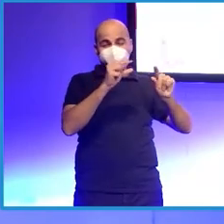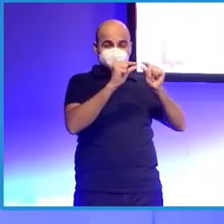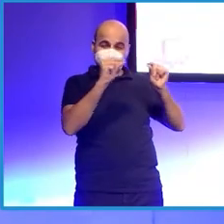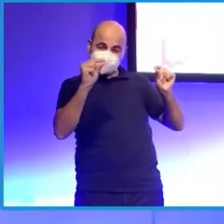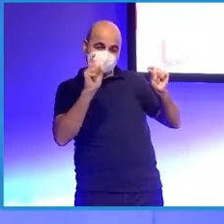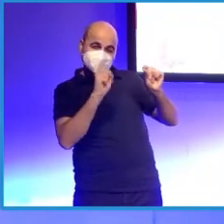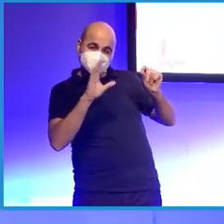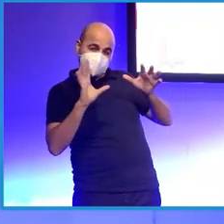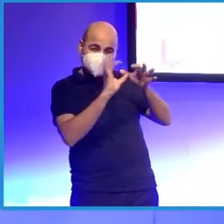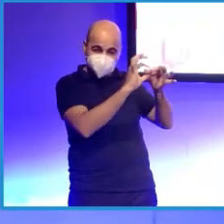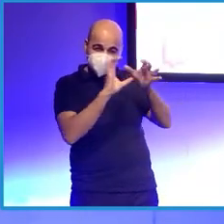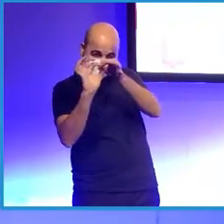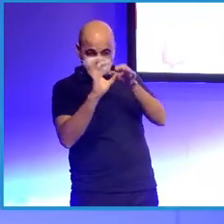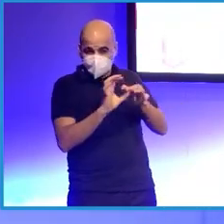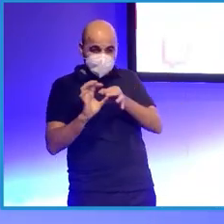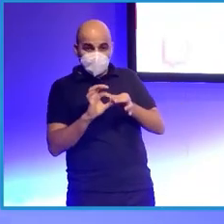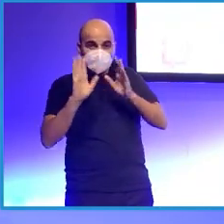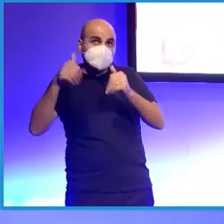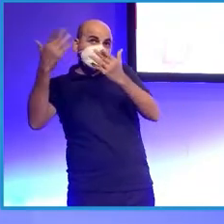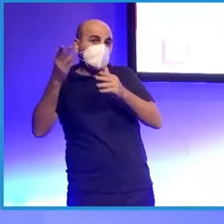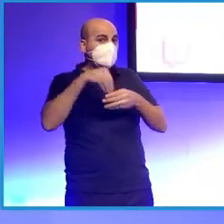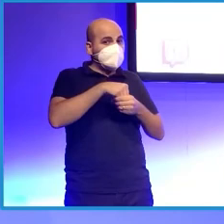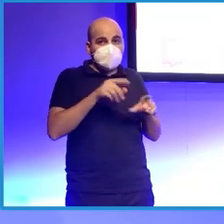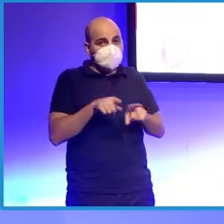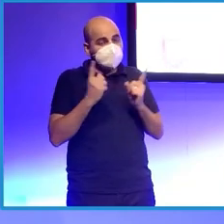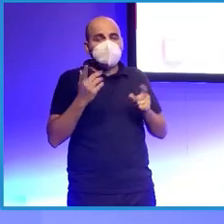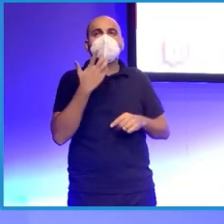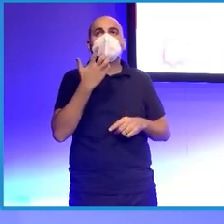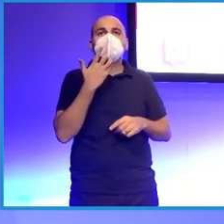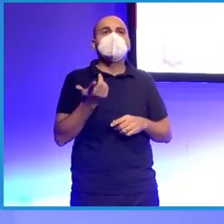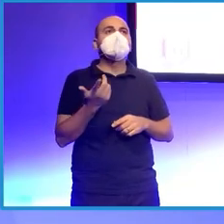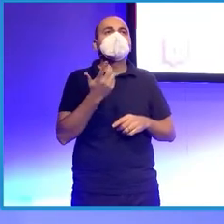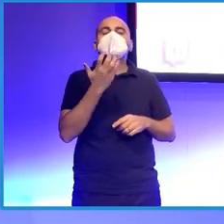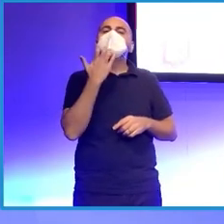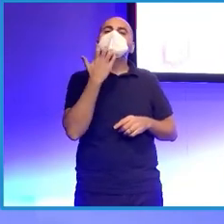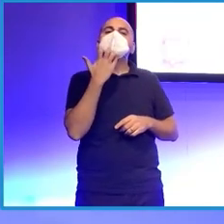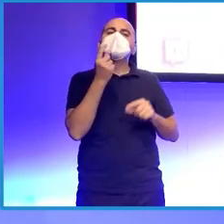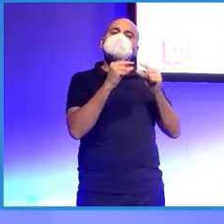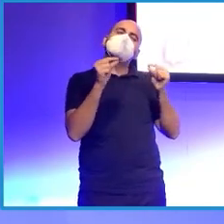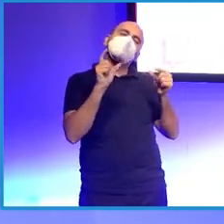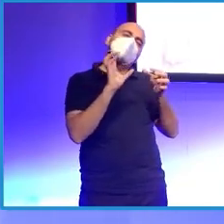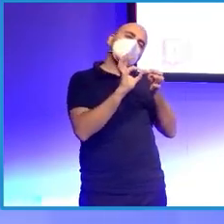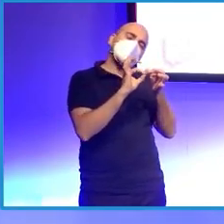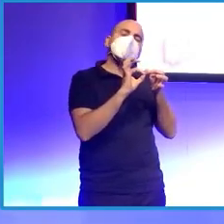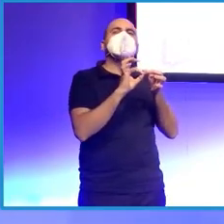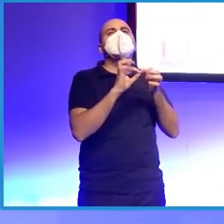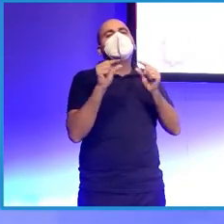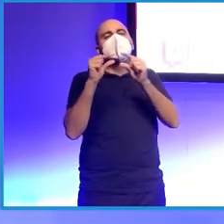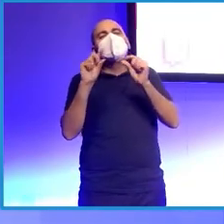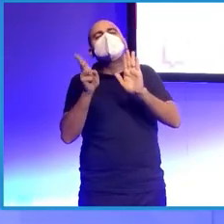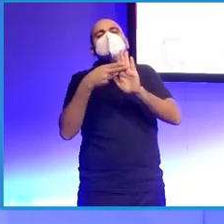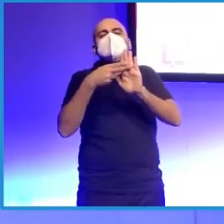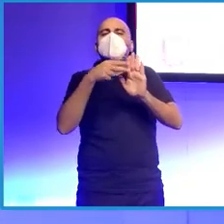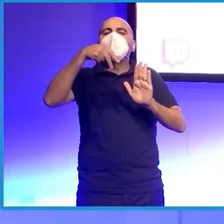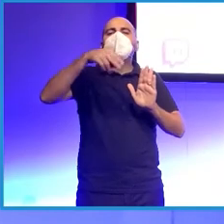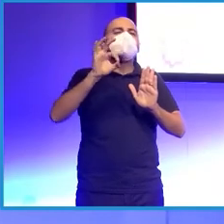otro tema es cuando hay un link que tiene uno solo al etiquetar el no sólo que hace un reparto simbólico es decir no llega a pasar juice